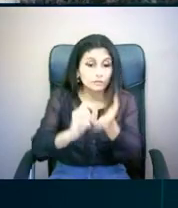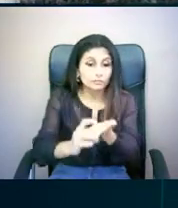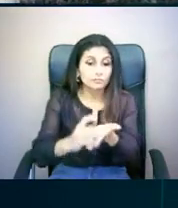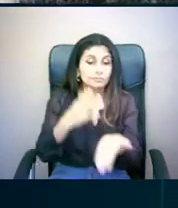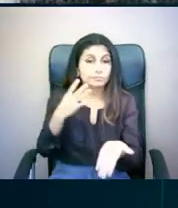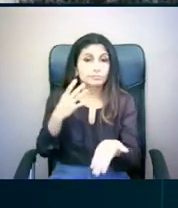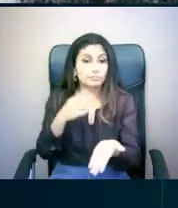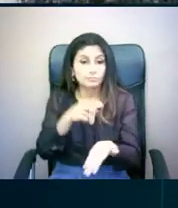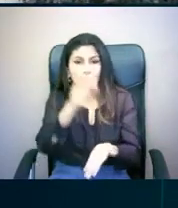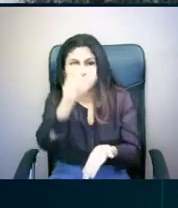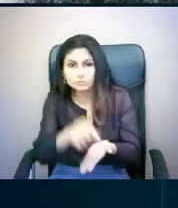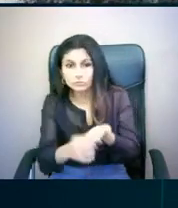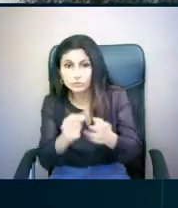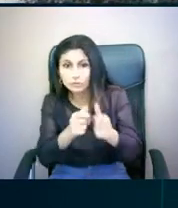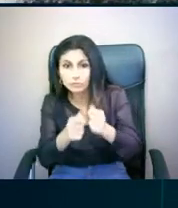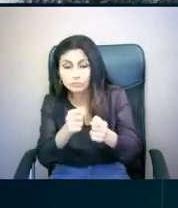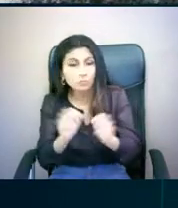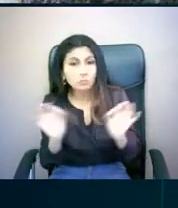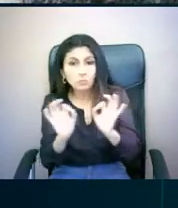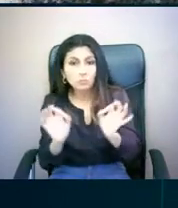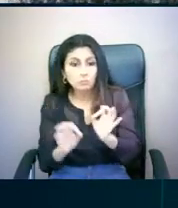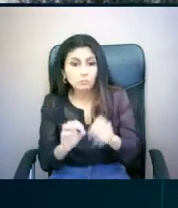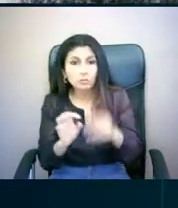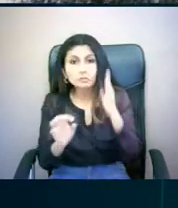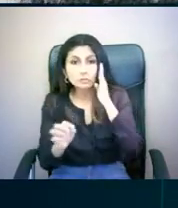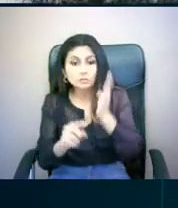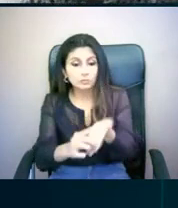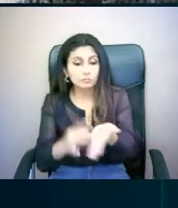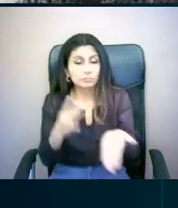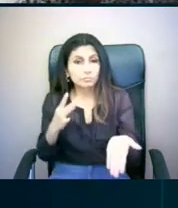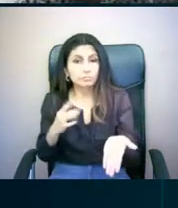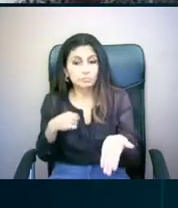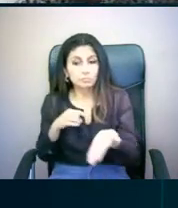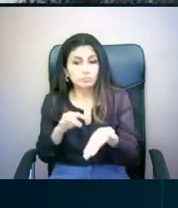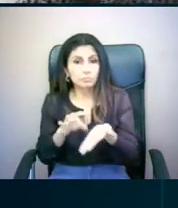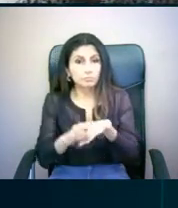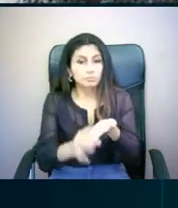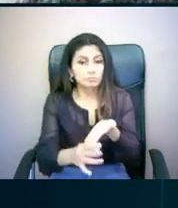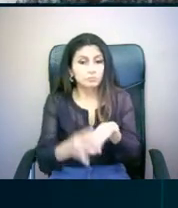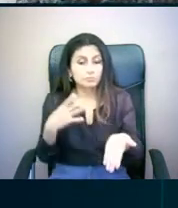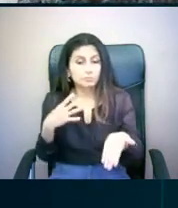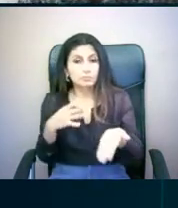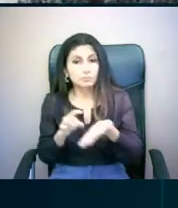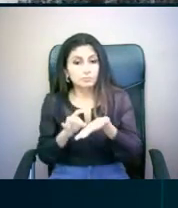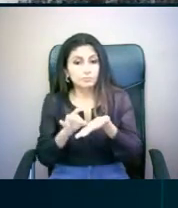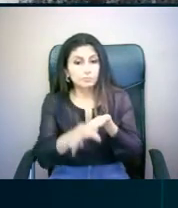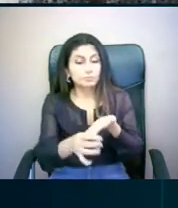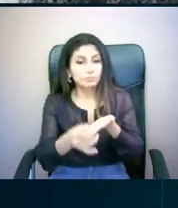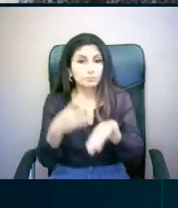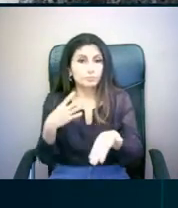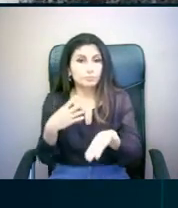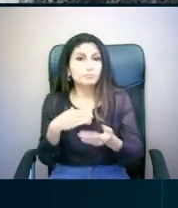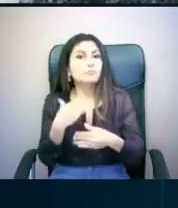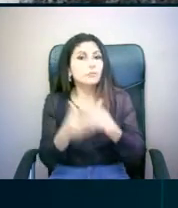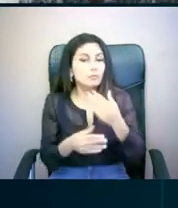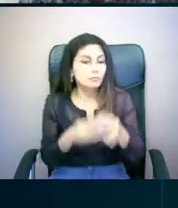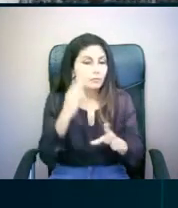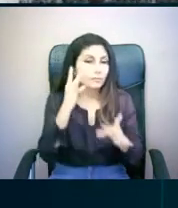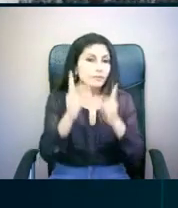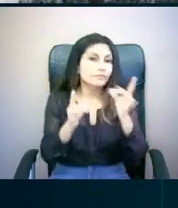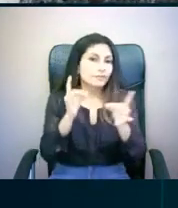una problemática en términos de ir identificando qué es lo que le está requiriendo. Listo, y obviamente después pues esto ha venido perfeccionando con el